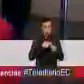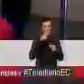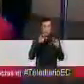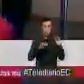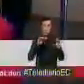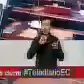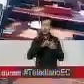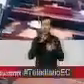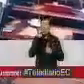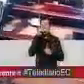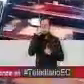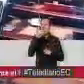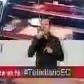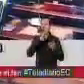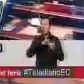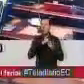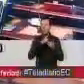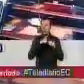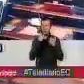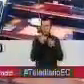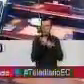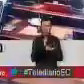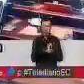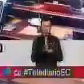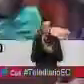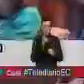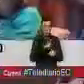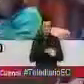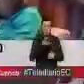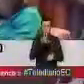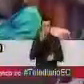un desfinanciamiento mayor. La Asamblea Nacional tendrá un plazo de